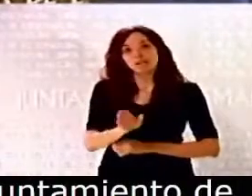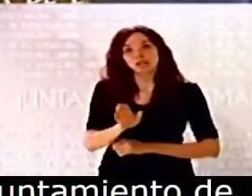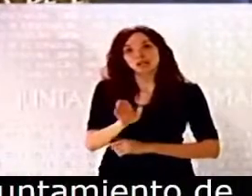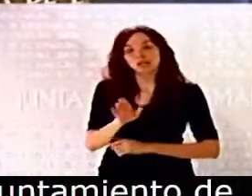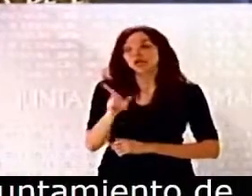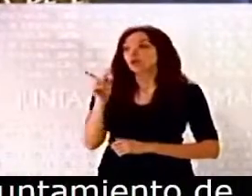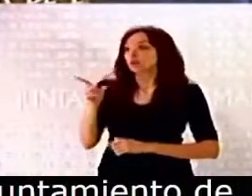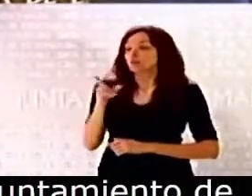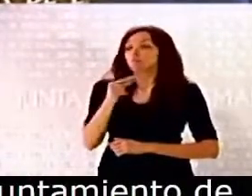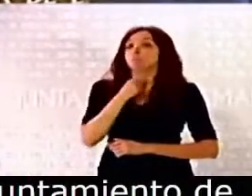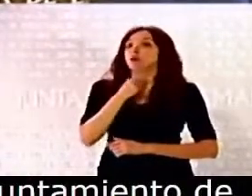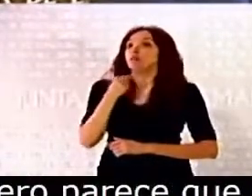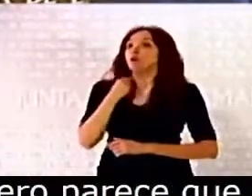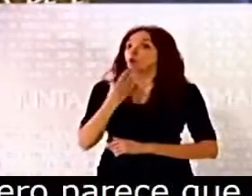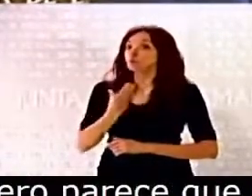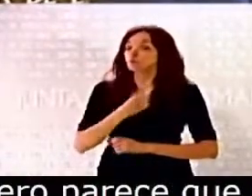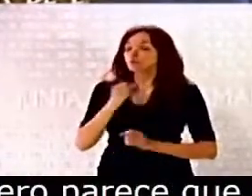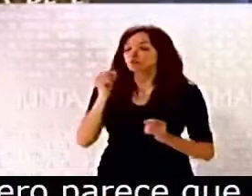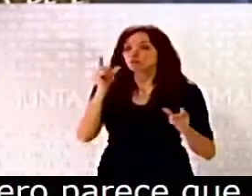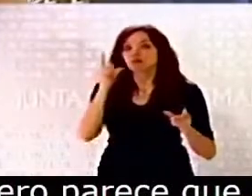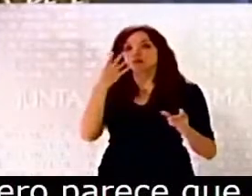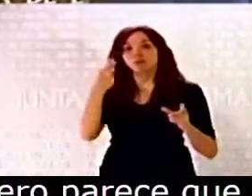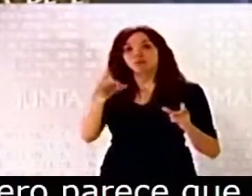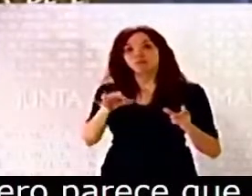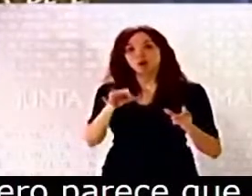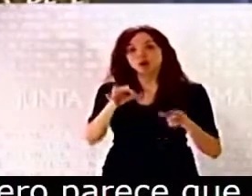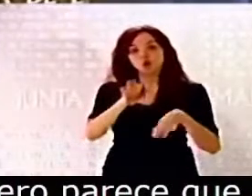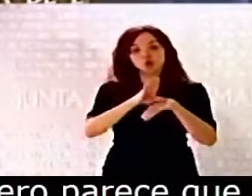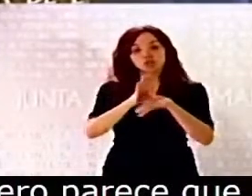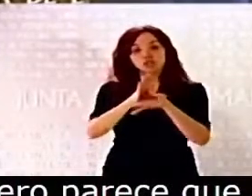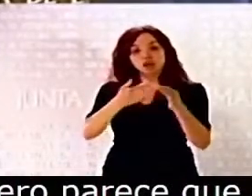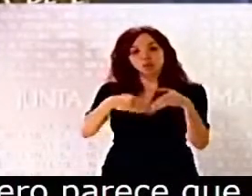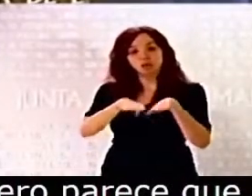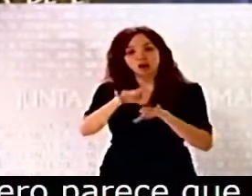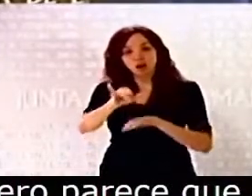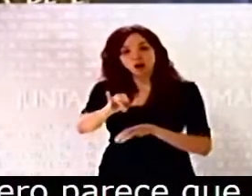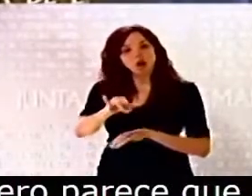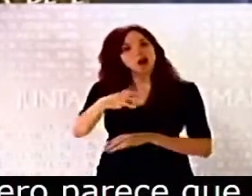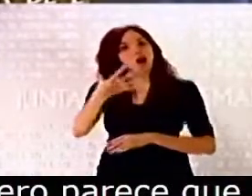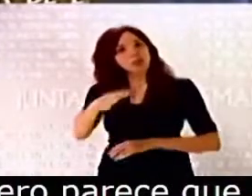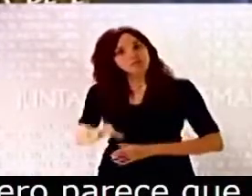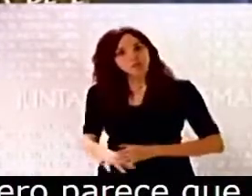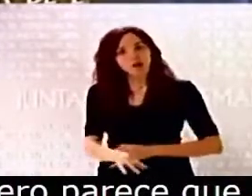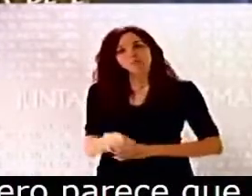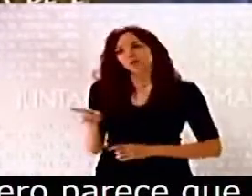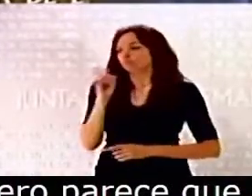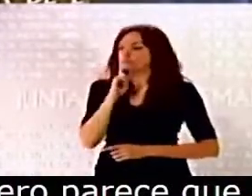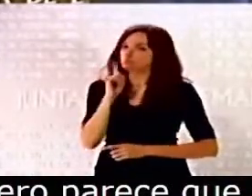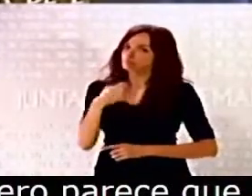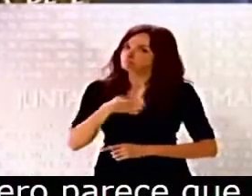una Consejería de Igualdad y Portavocía de la Junta de Extremadura. Oye, qué bien, pero que no falten a la verdad.